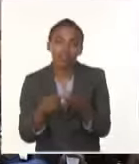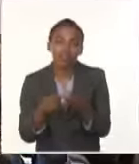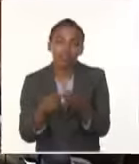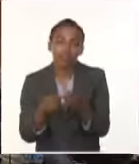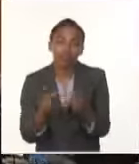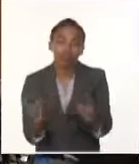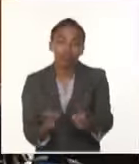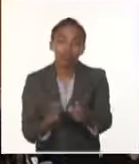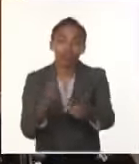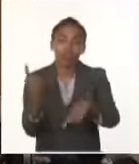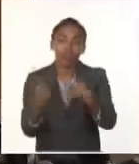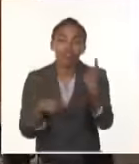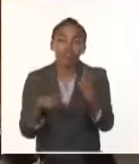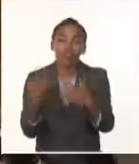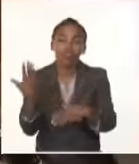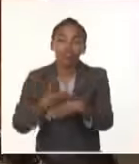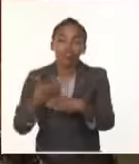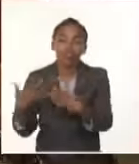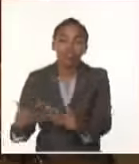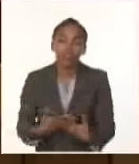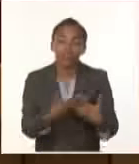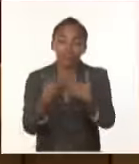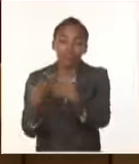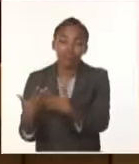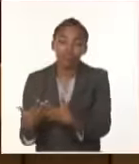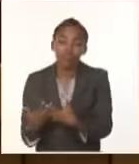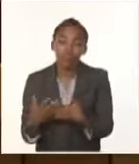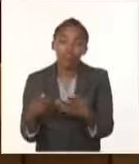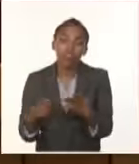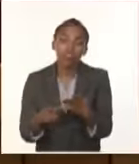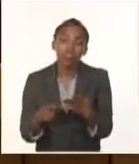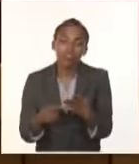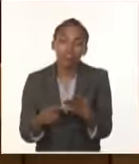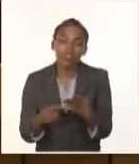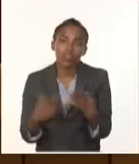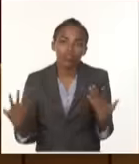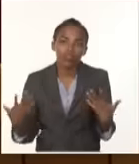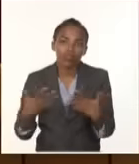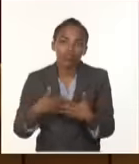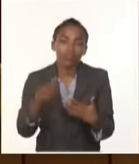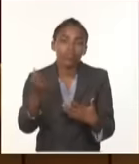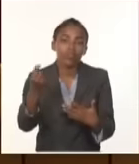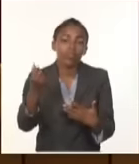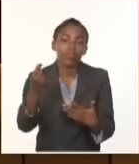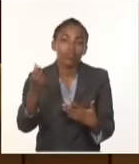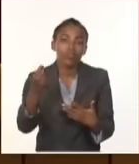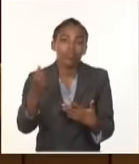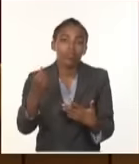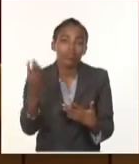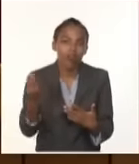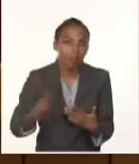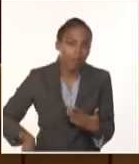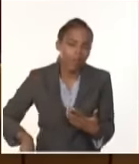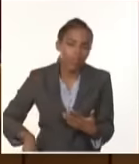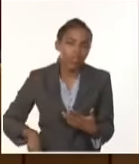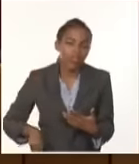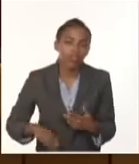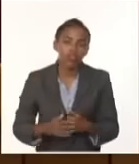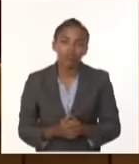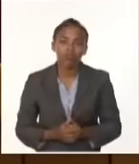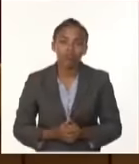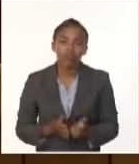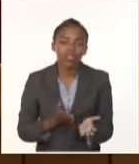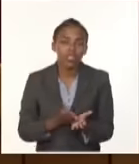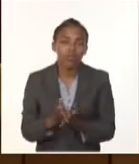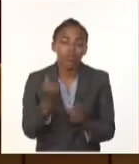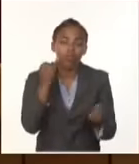y explorar oportunidades económicas de mutuo provecho y beneficio. Seguimos identificándonos con